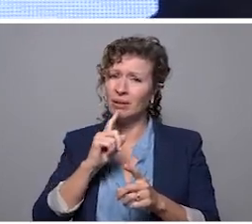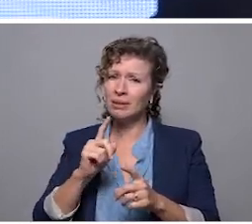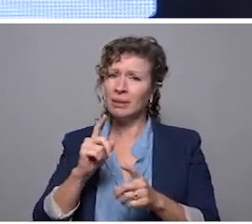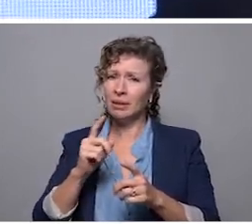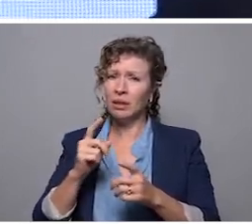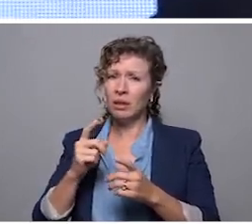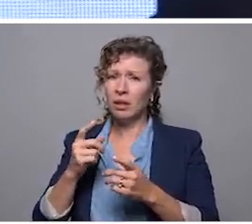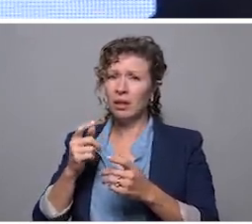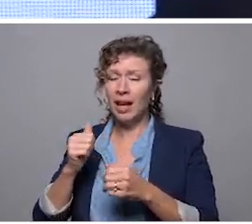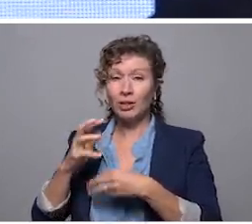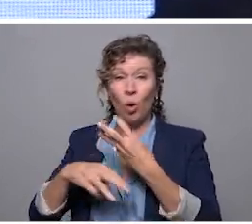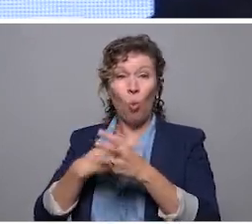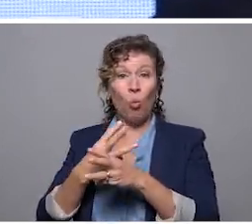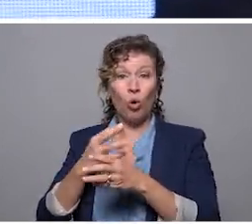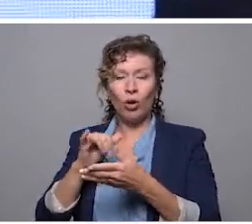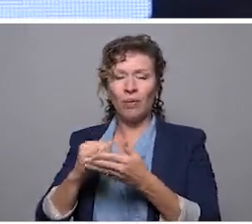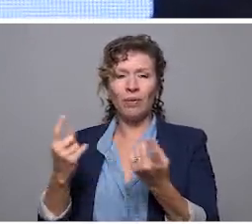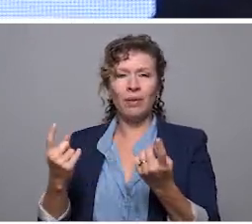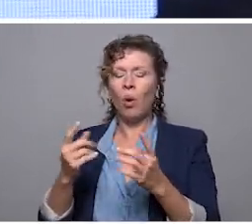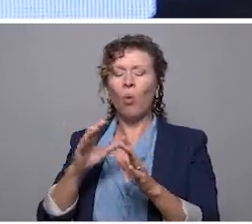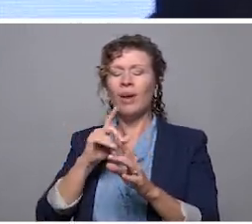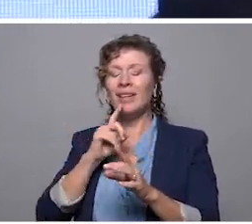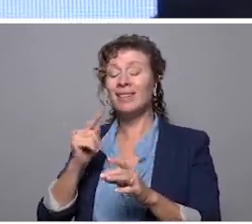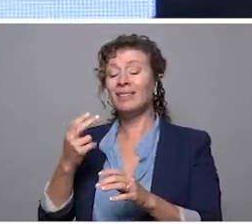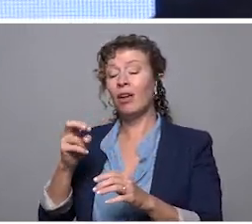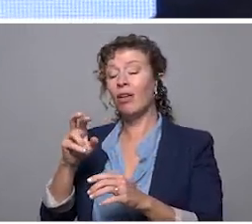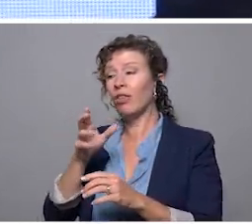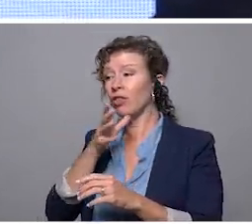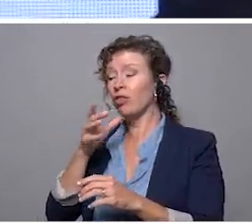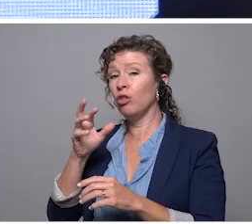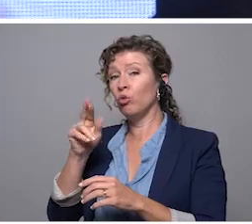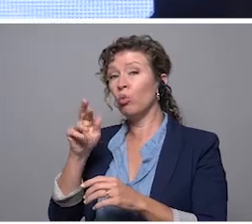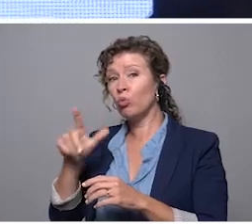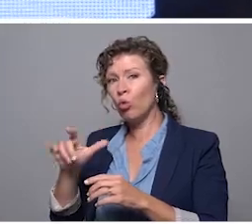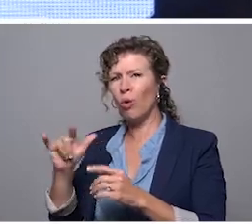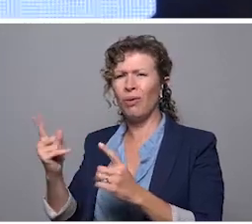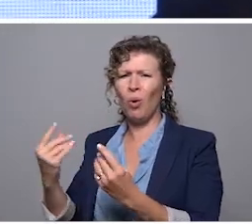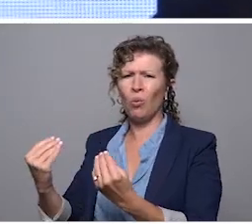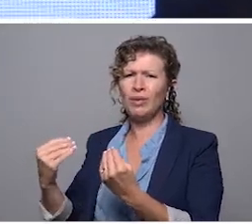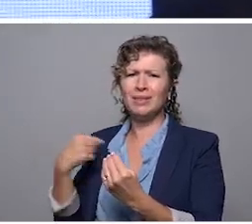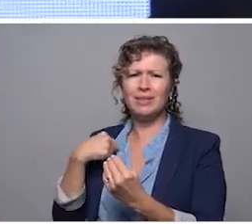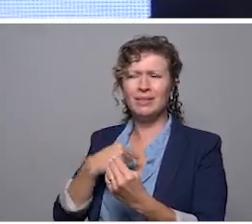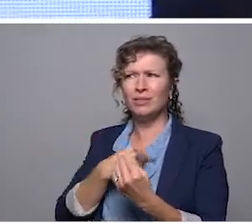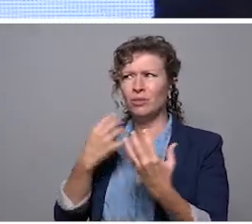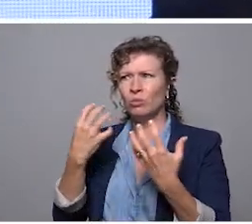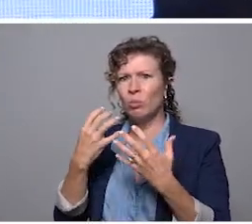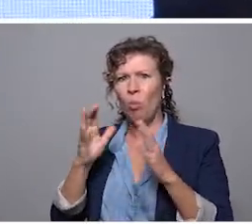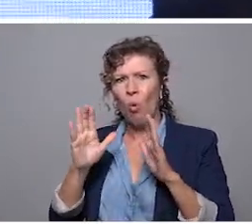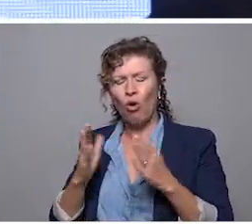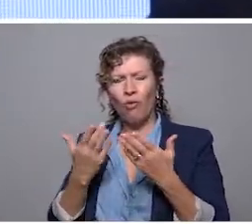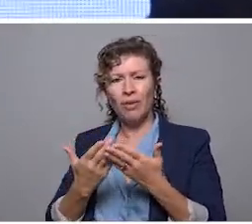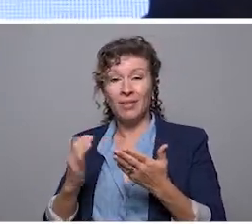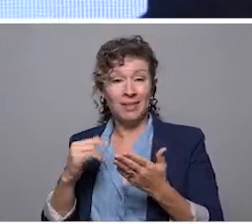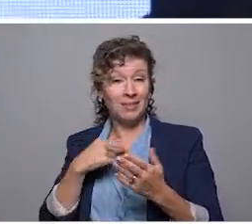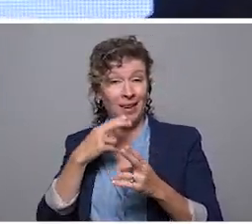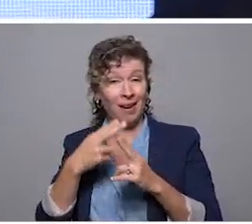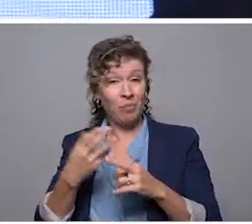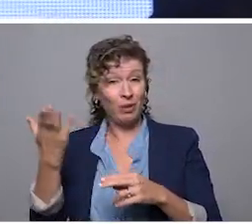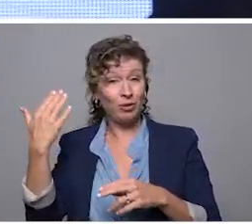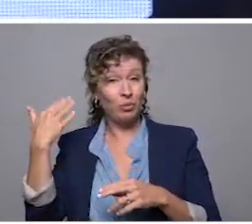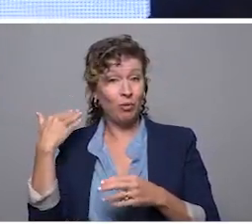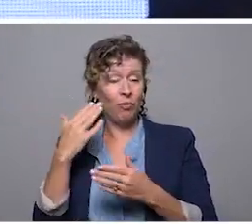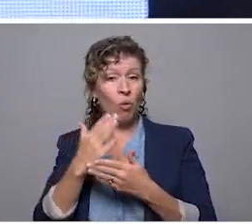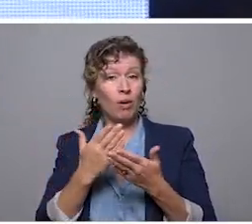está enseñando maravillas lo que les acabo de mostrar son algunas de las cosas que yo aprend ido en 40 años